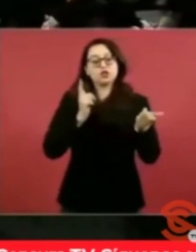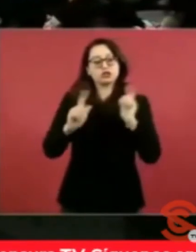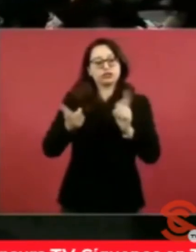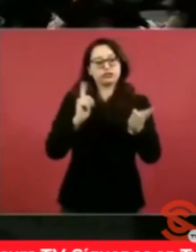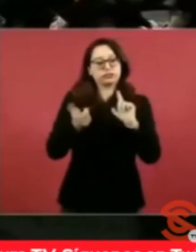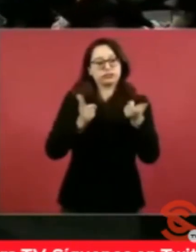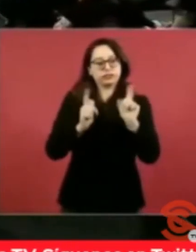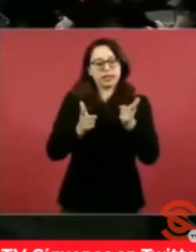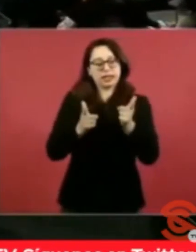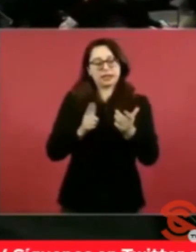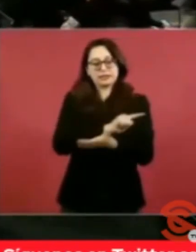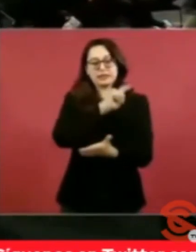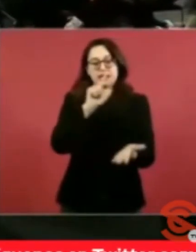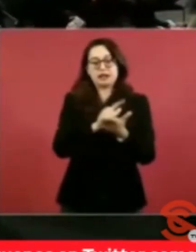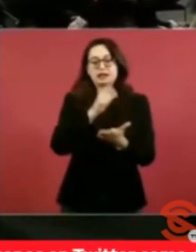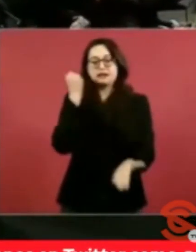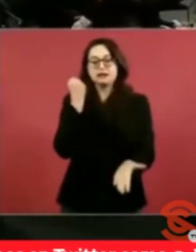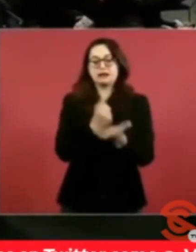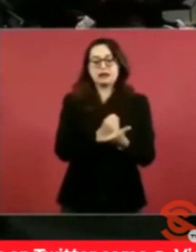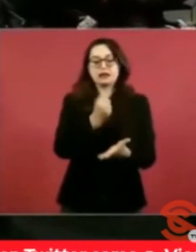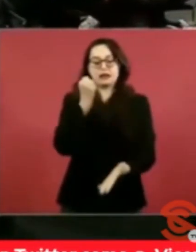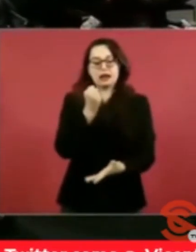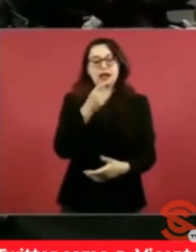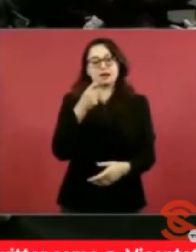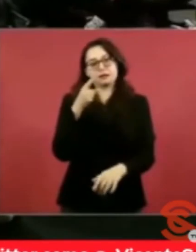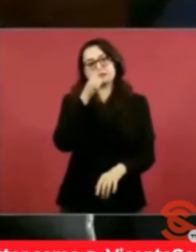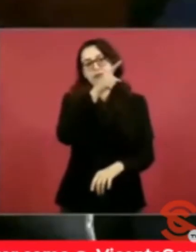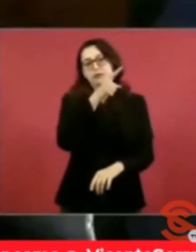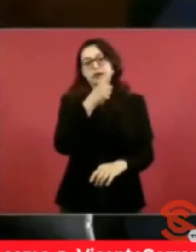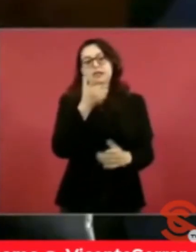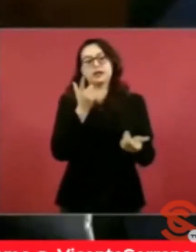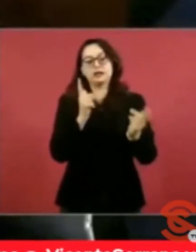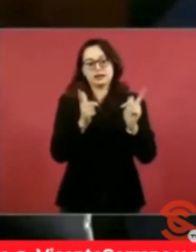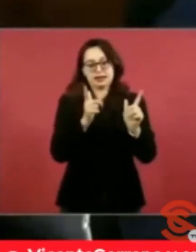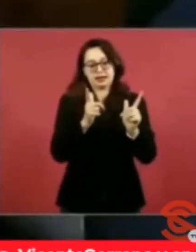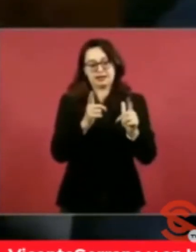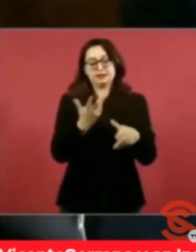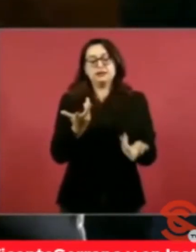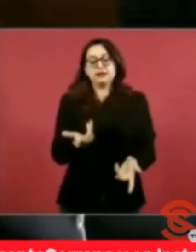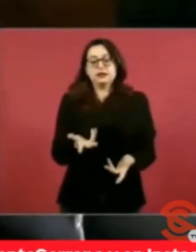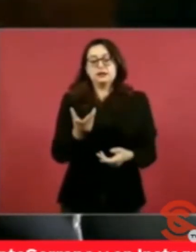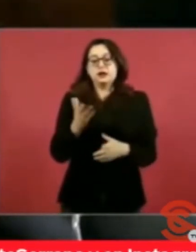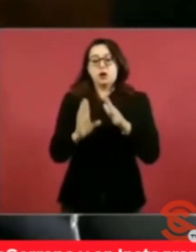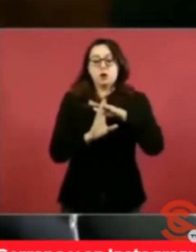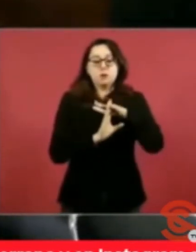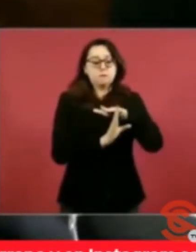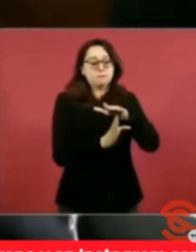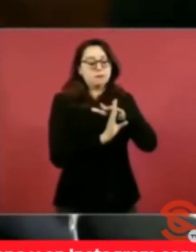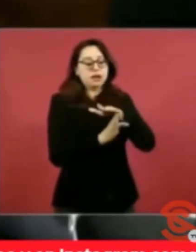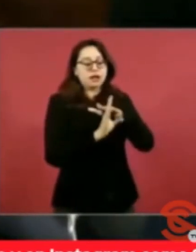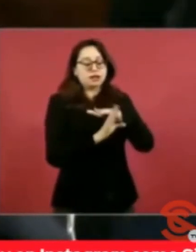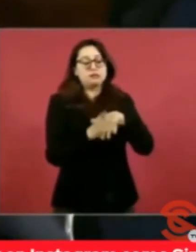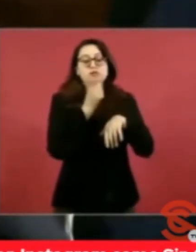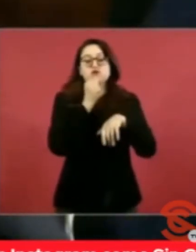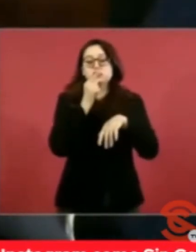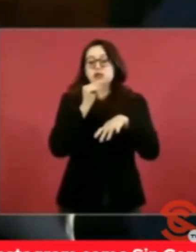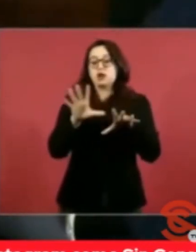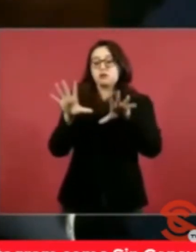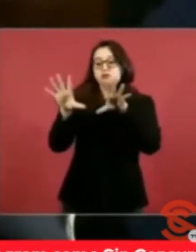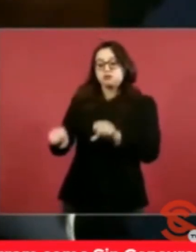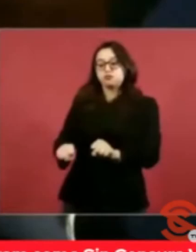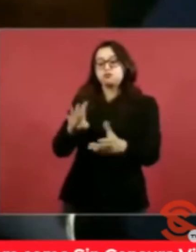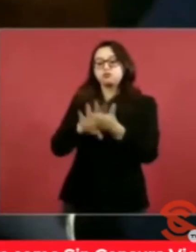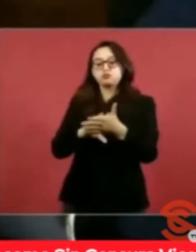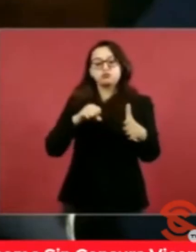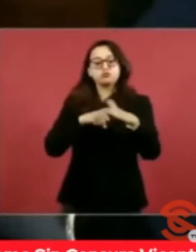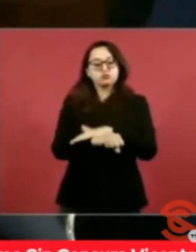detener a los inmigrantes al cruzar la frontera a los Estados Unidos y que otorga a los jueces locales autoridad para ordenarles que abandonen